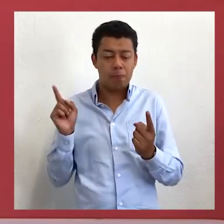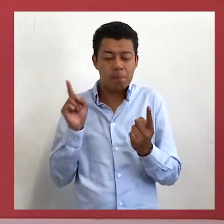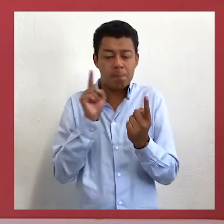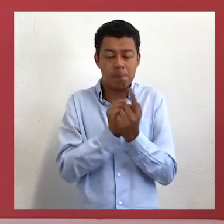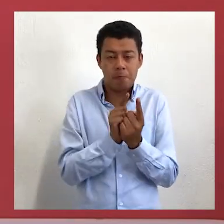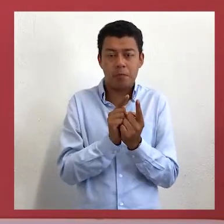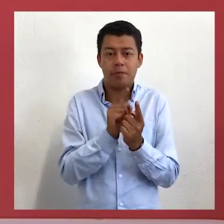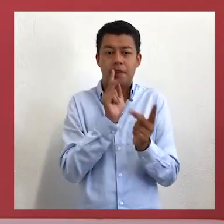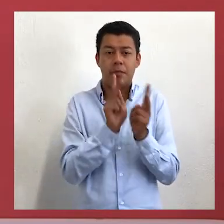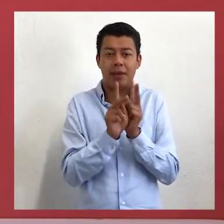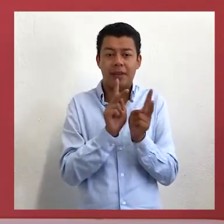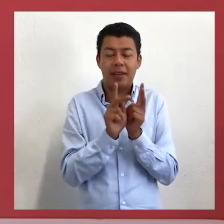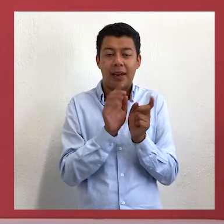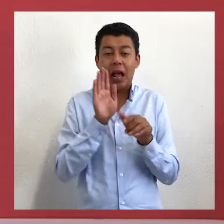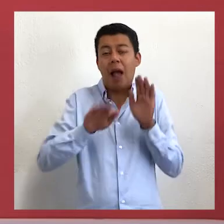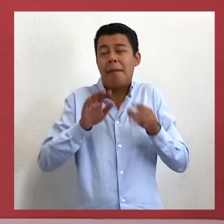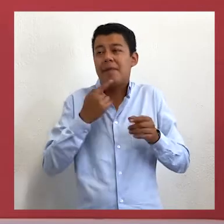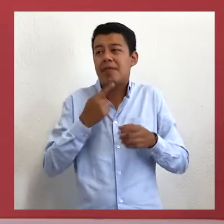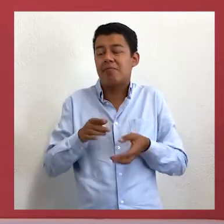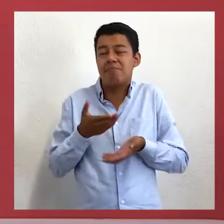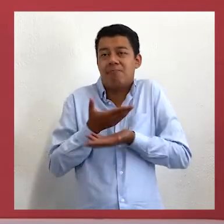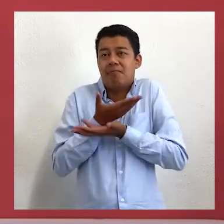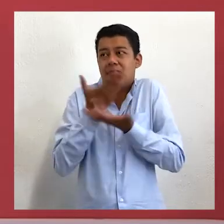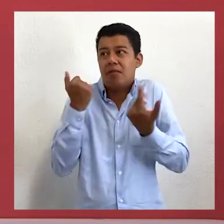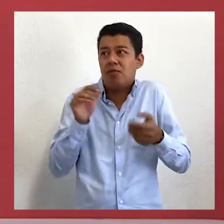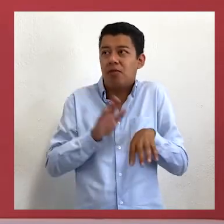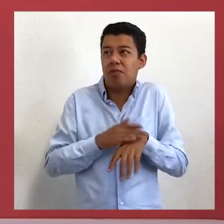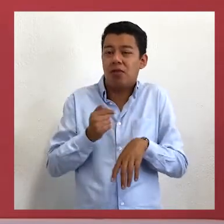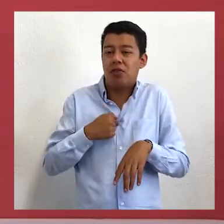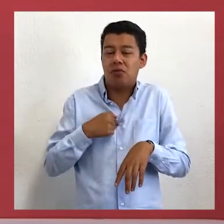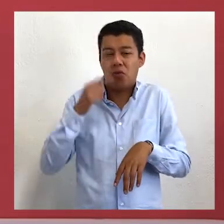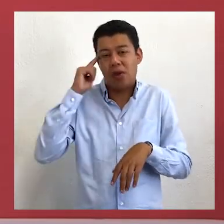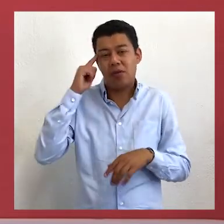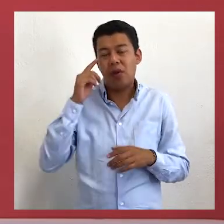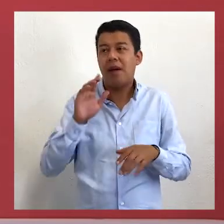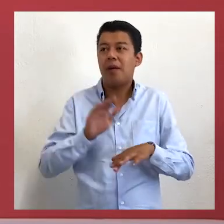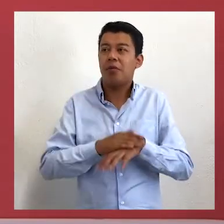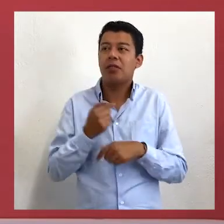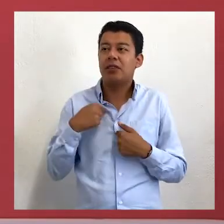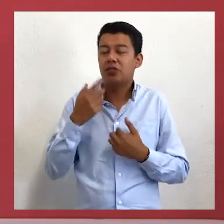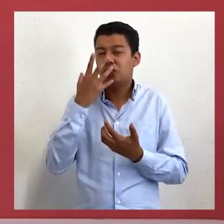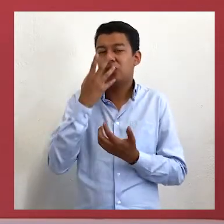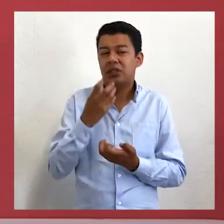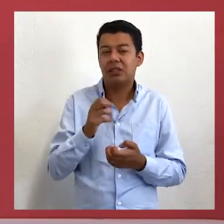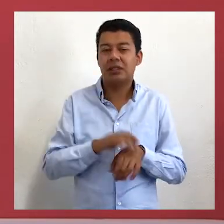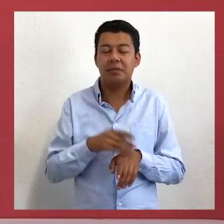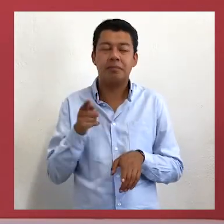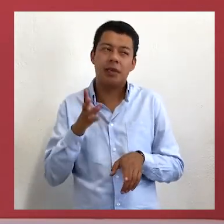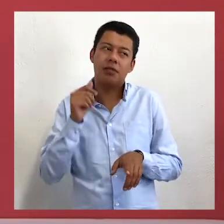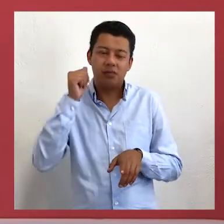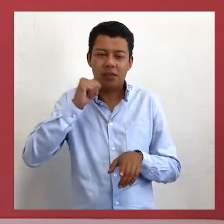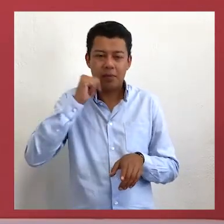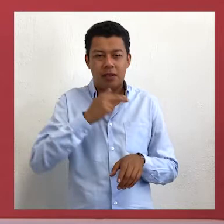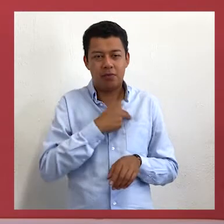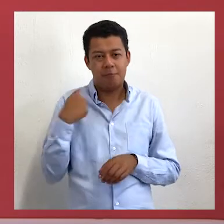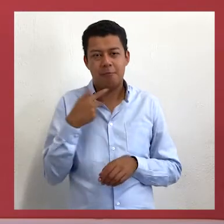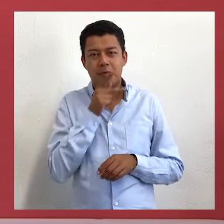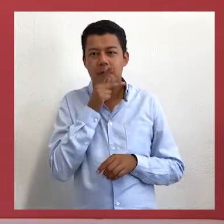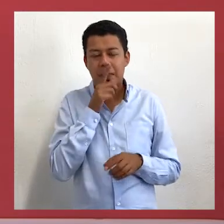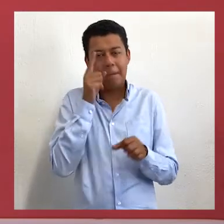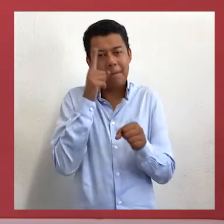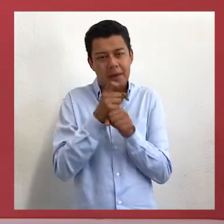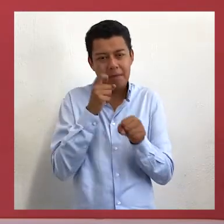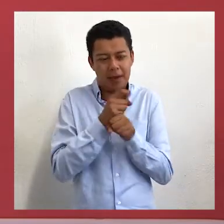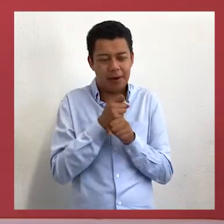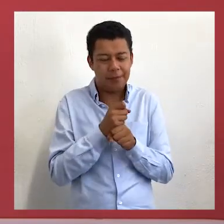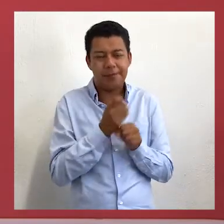está pasando, ni él mismo va a saber por qué está enojado. Pero como solemos regañar antes de hablar, pues el adolescente